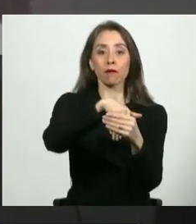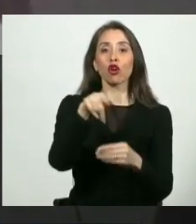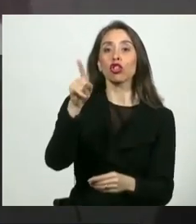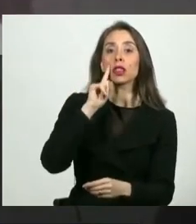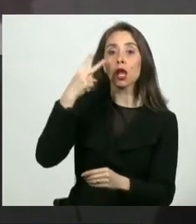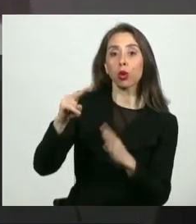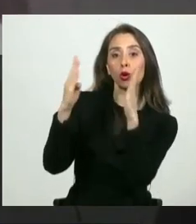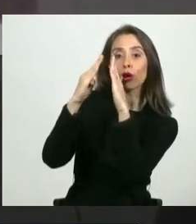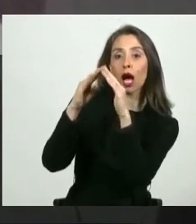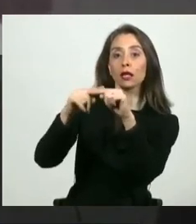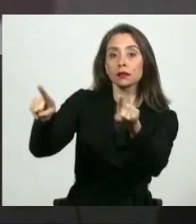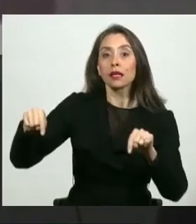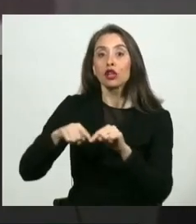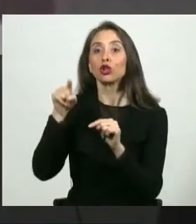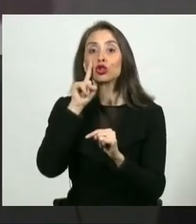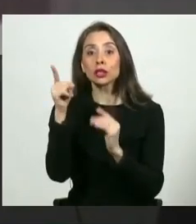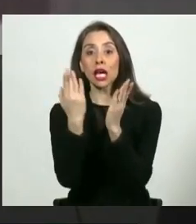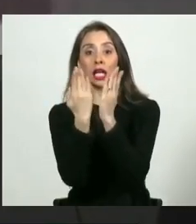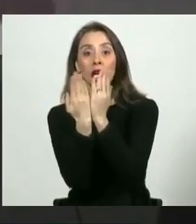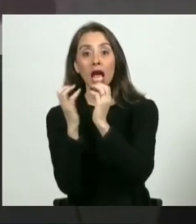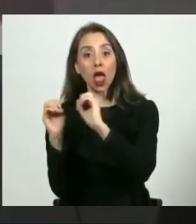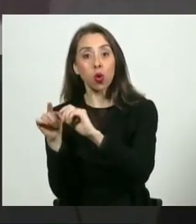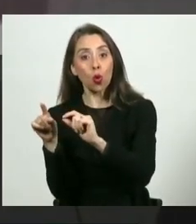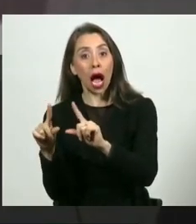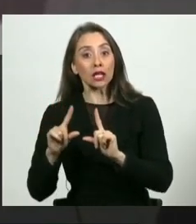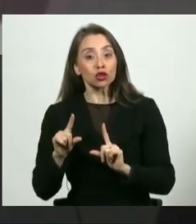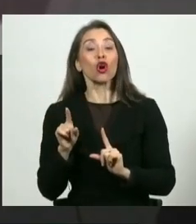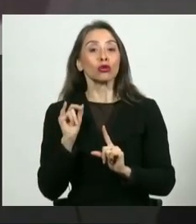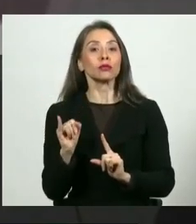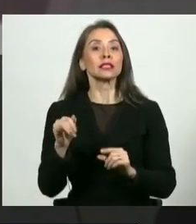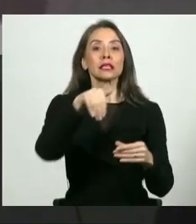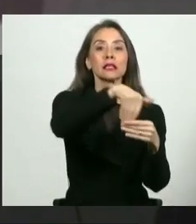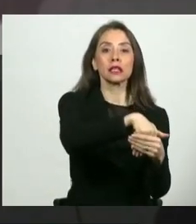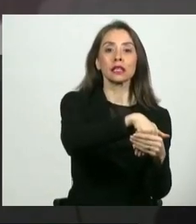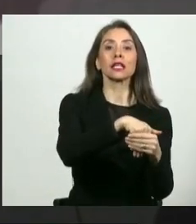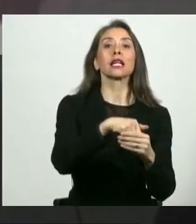o una educación determinada. La desigualdad en Chile se expresó